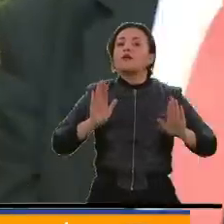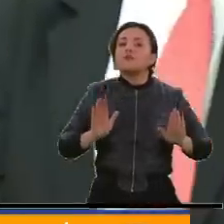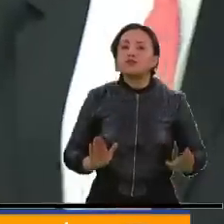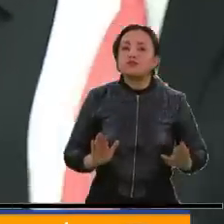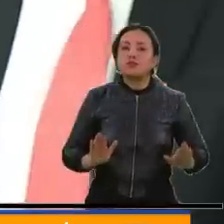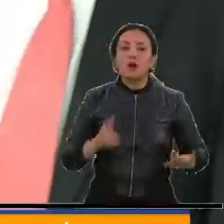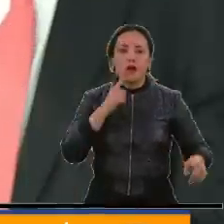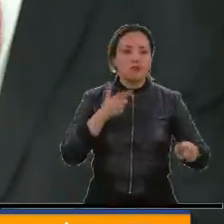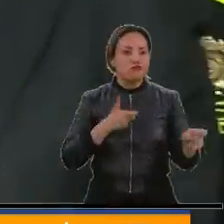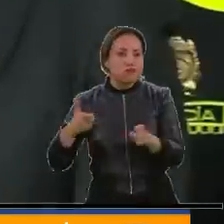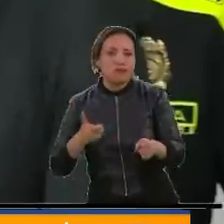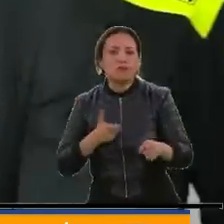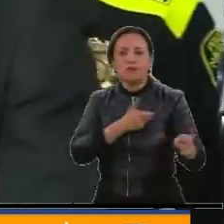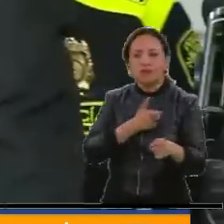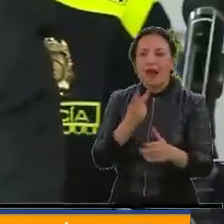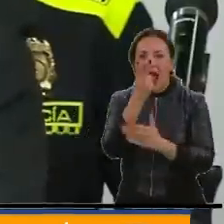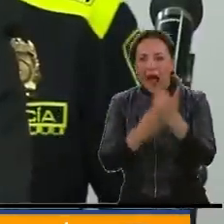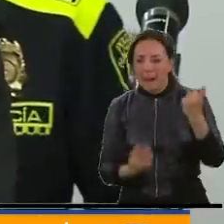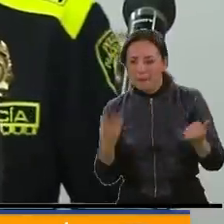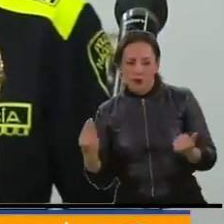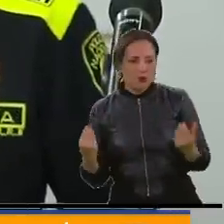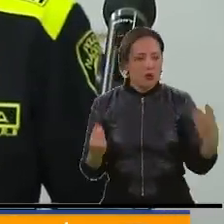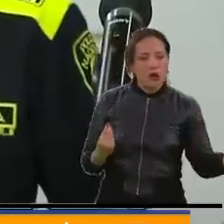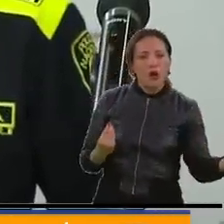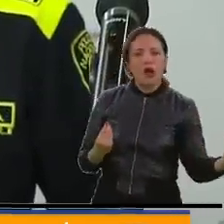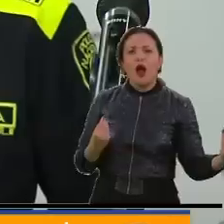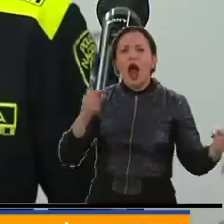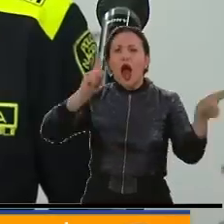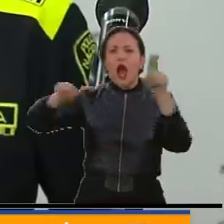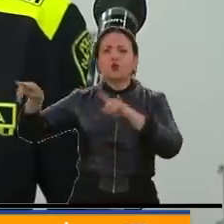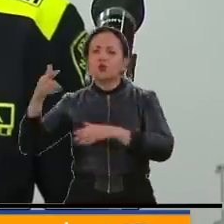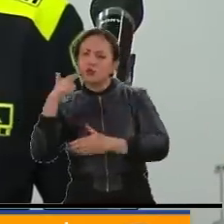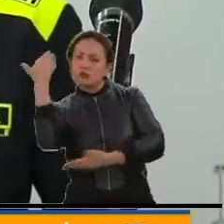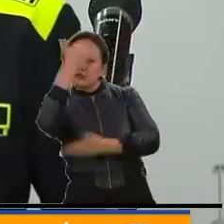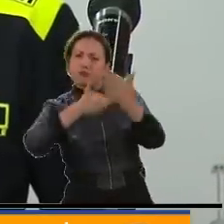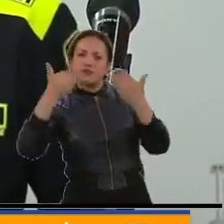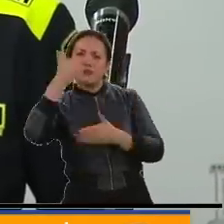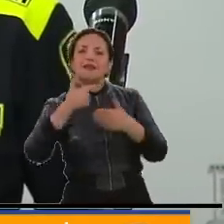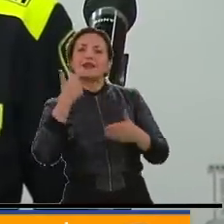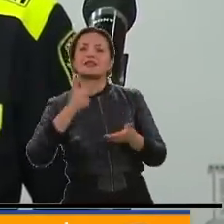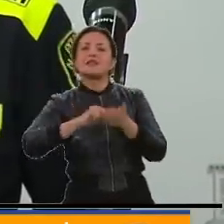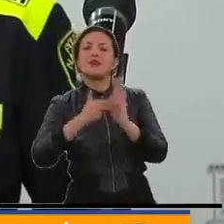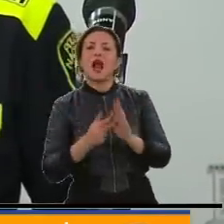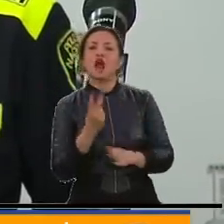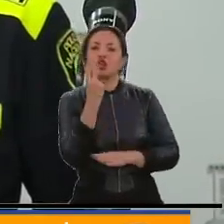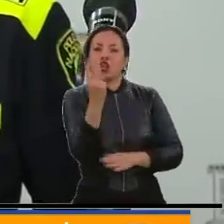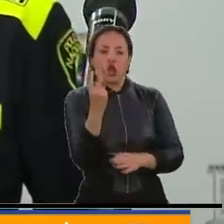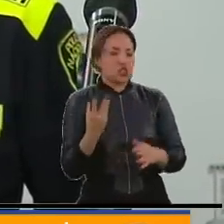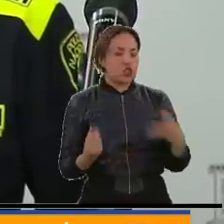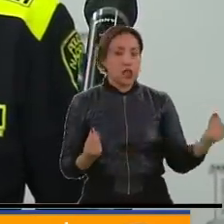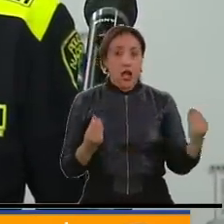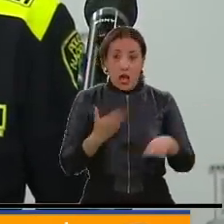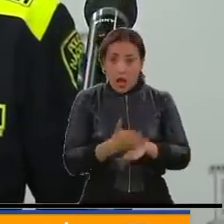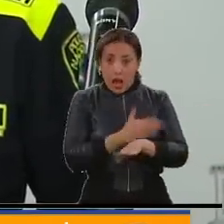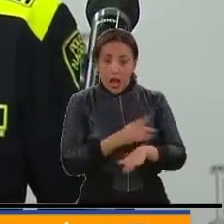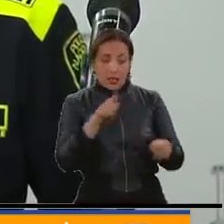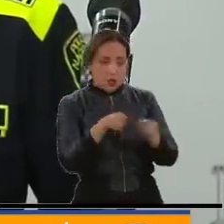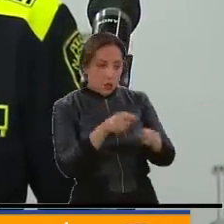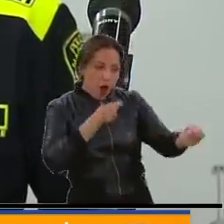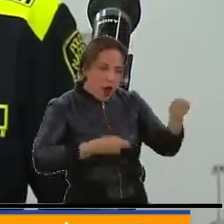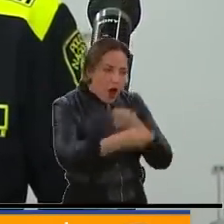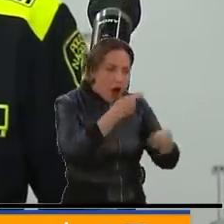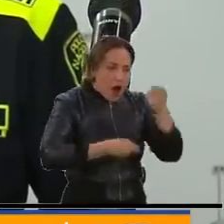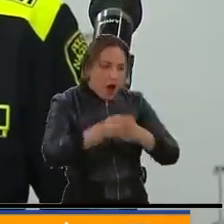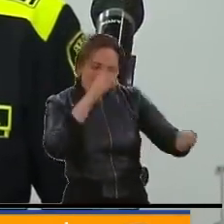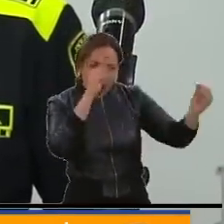bilateral, algunos analistas dan a entender o explican que es de dos partes. Es decir, ¿hubo un proceso de negociación, de diálogo con